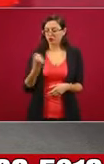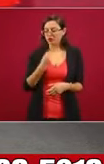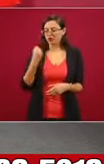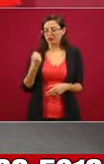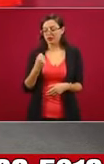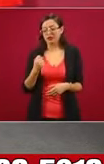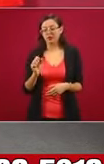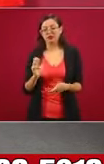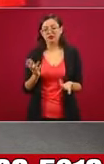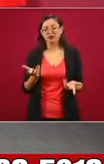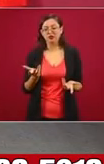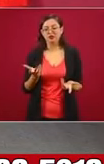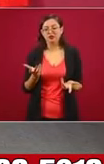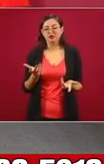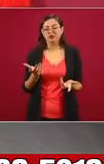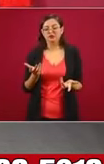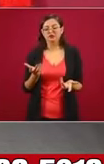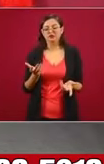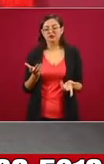afortunadamente.